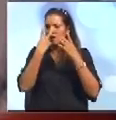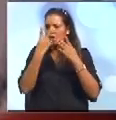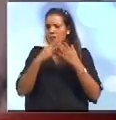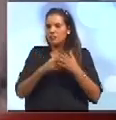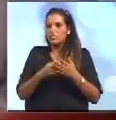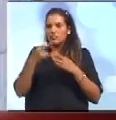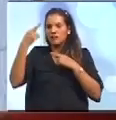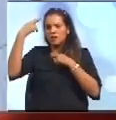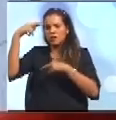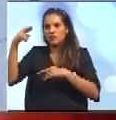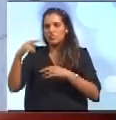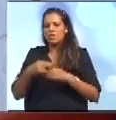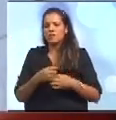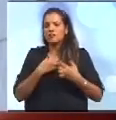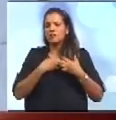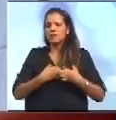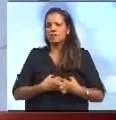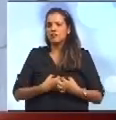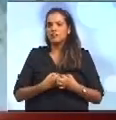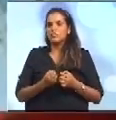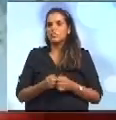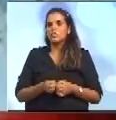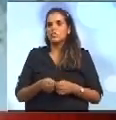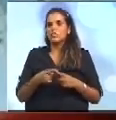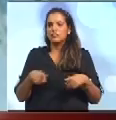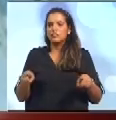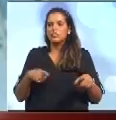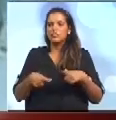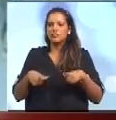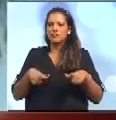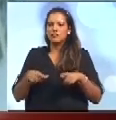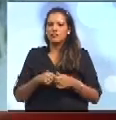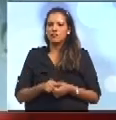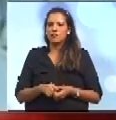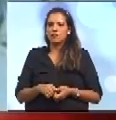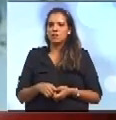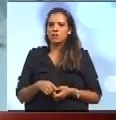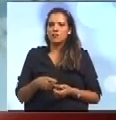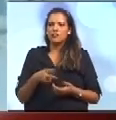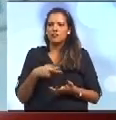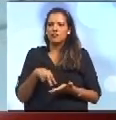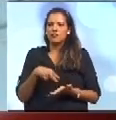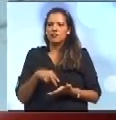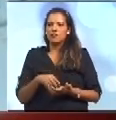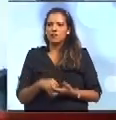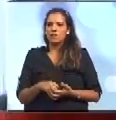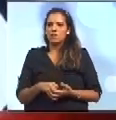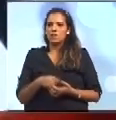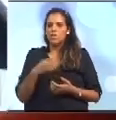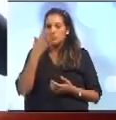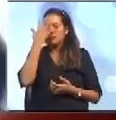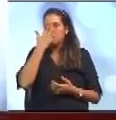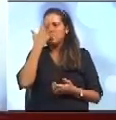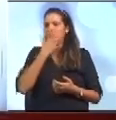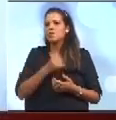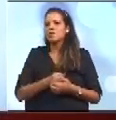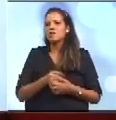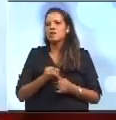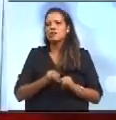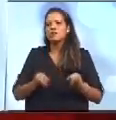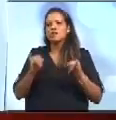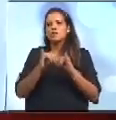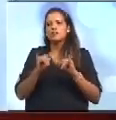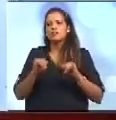viajes, premios y fotografías, le preguntamos qué otro sitio para nacer escogería, a lo cual respondió Esmeraldas, pues se considera